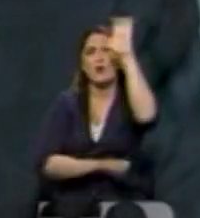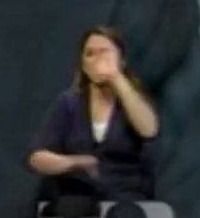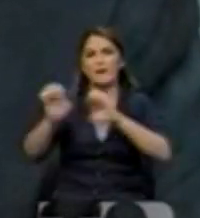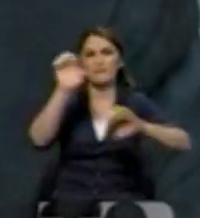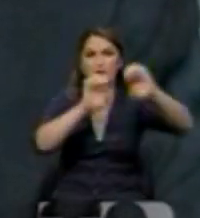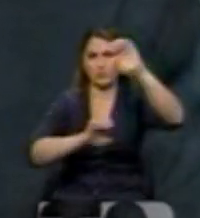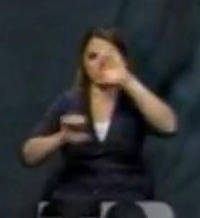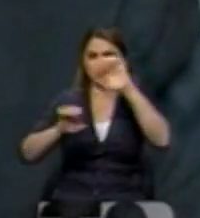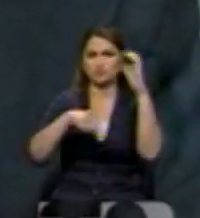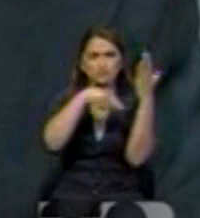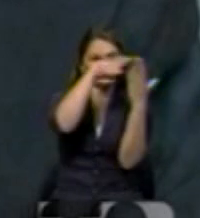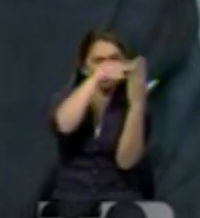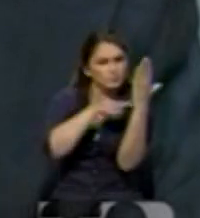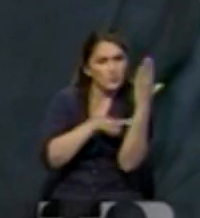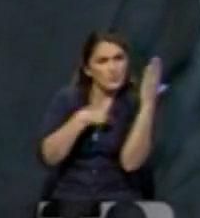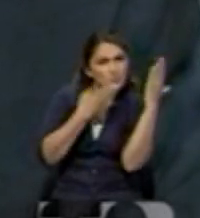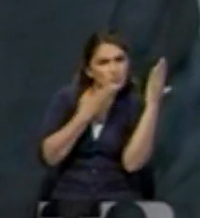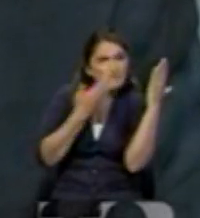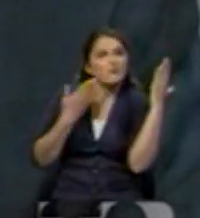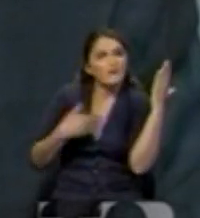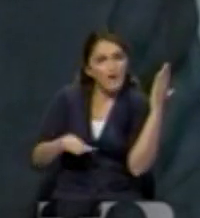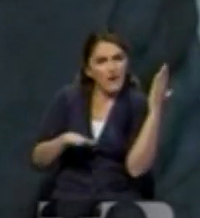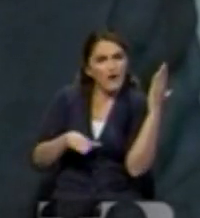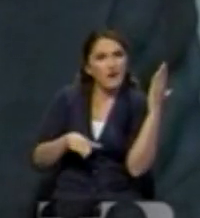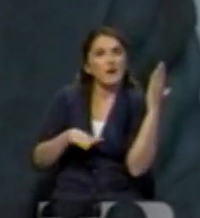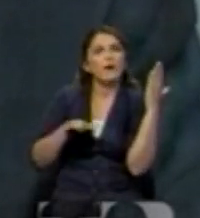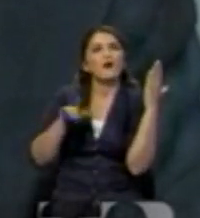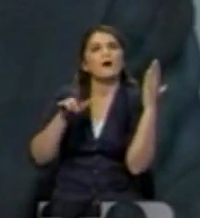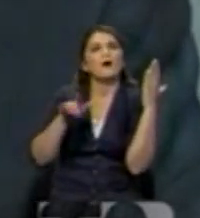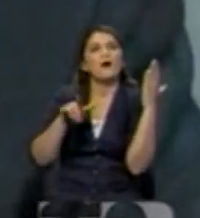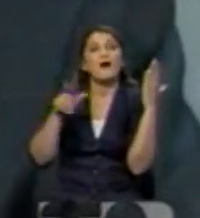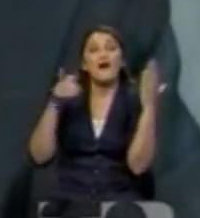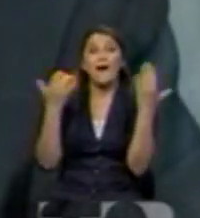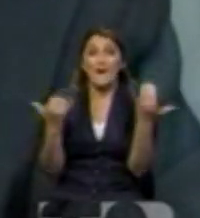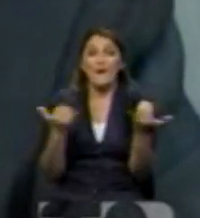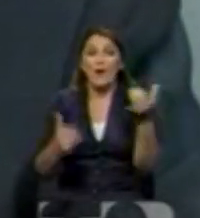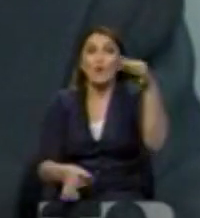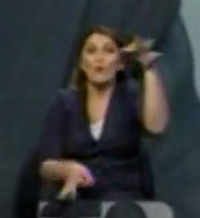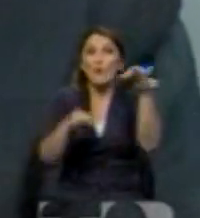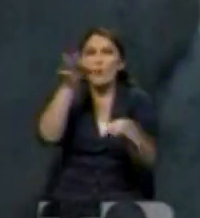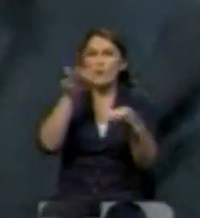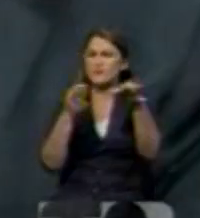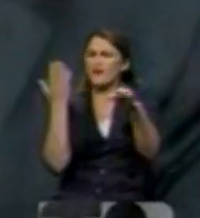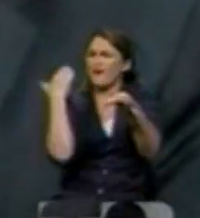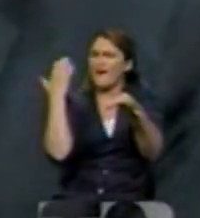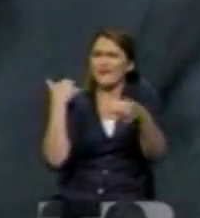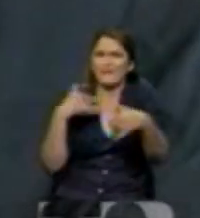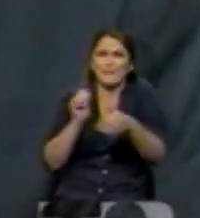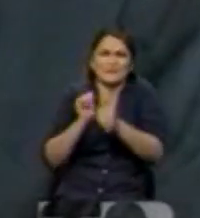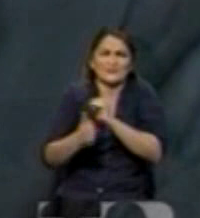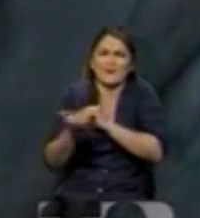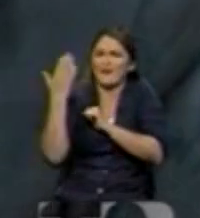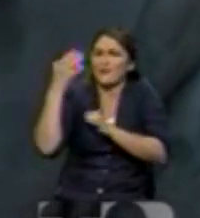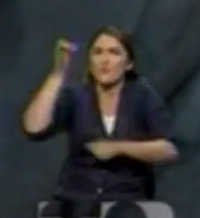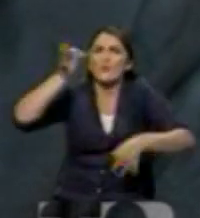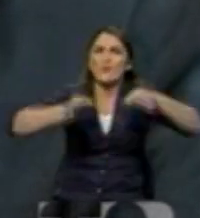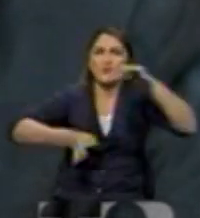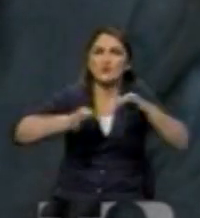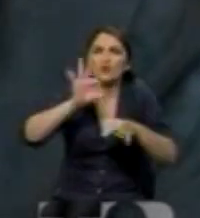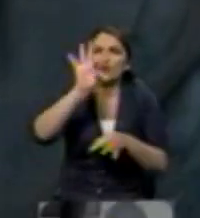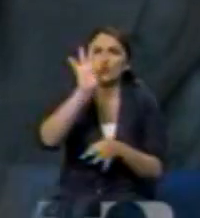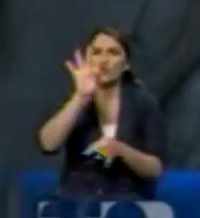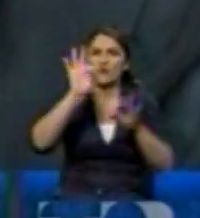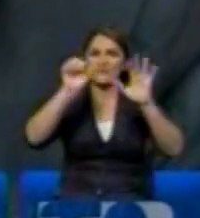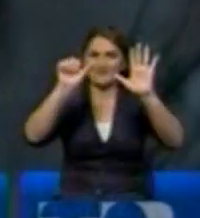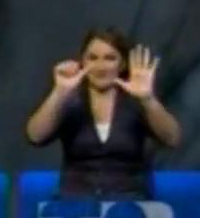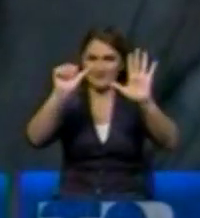algunos compañeros que están revisando aproximadamente 100 sentencias, entonces evidentemente es algo que no se puede hacer de forma inmediata